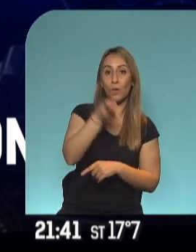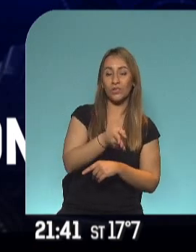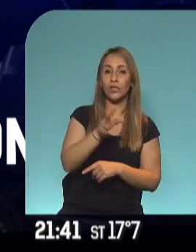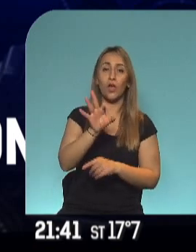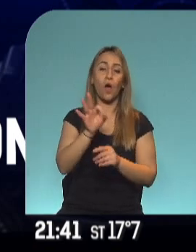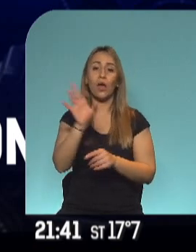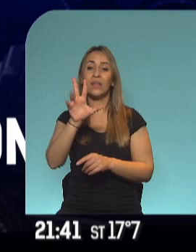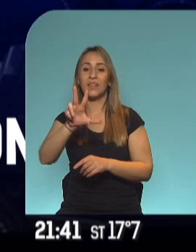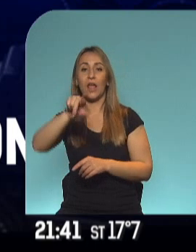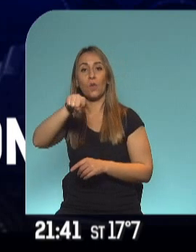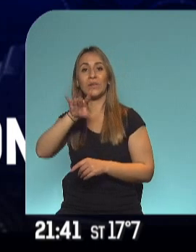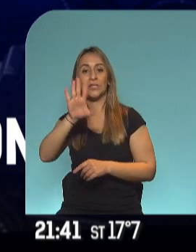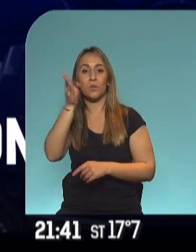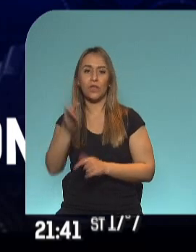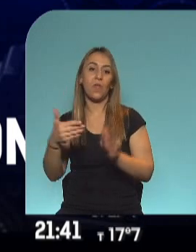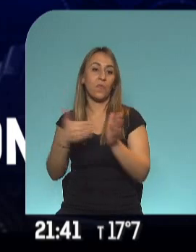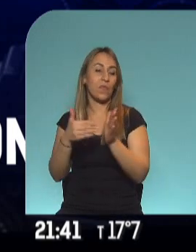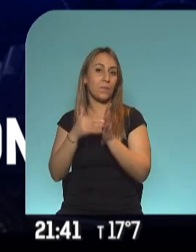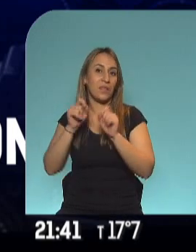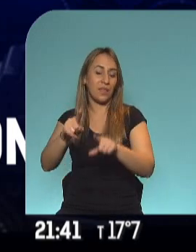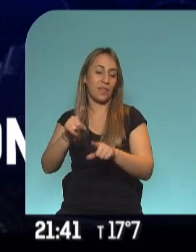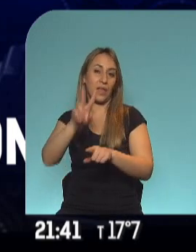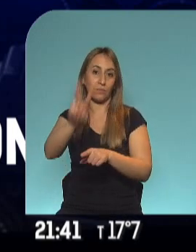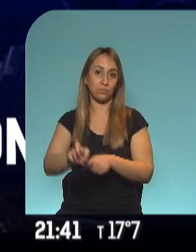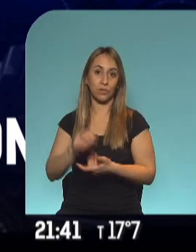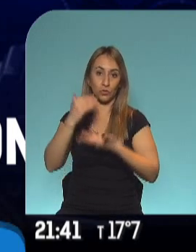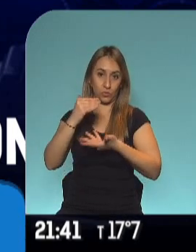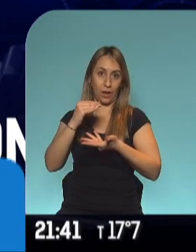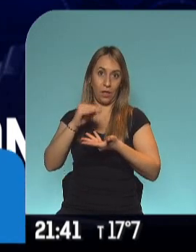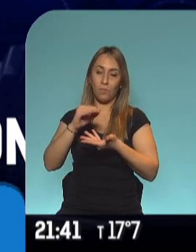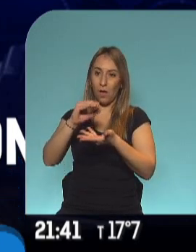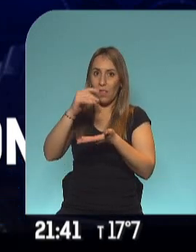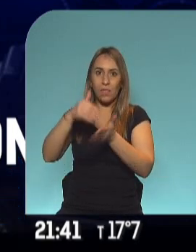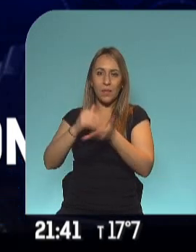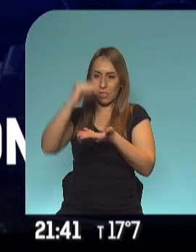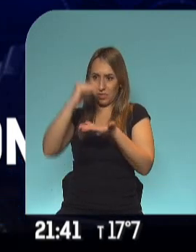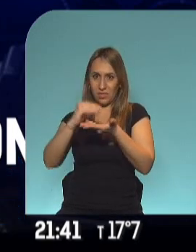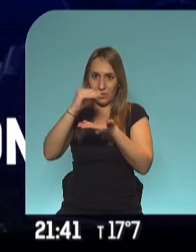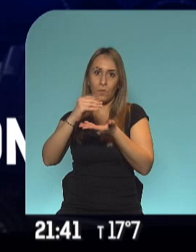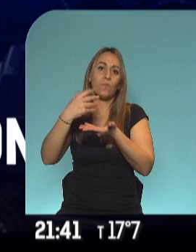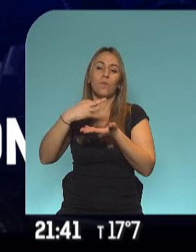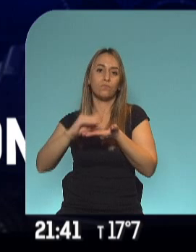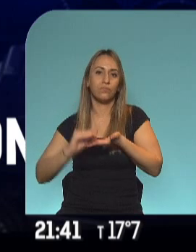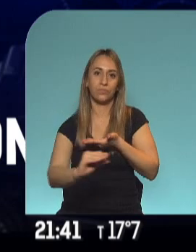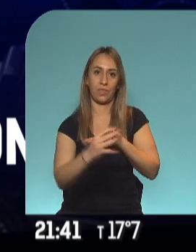y el 3,5%, depende por supuesto de tu patrimonio. Hablamos de patrimonios declarados